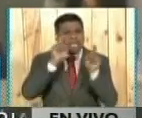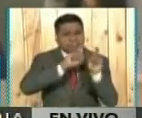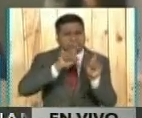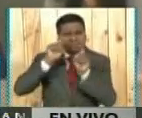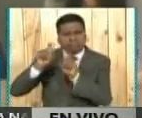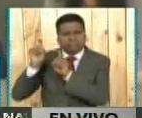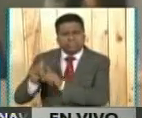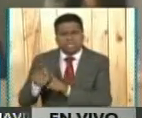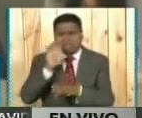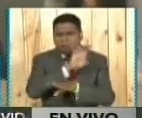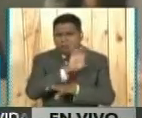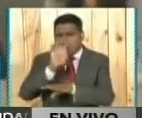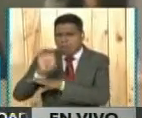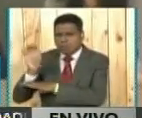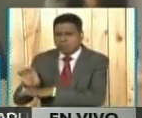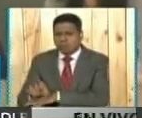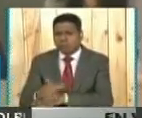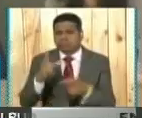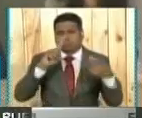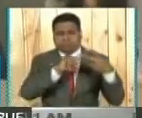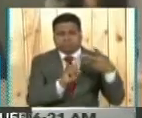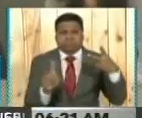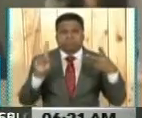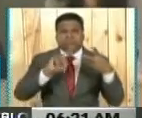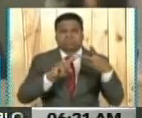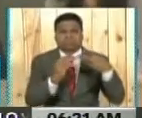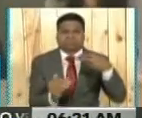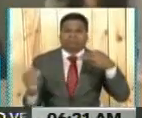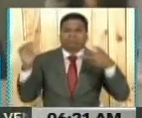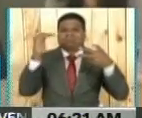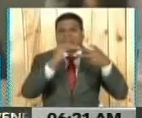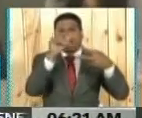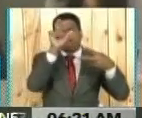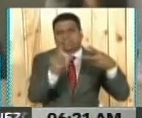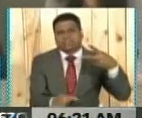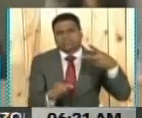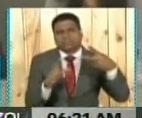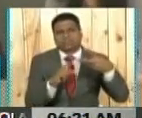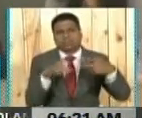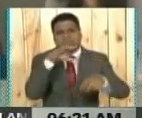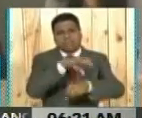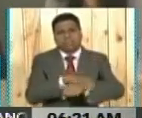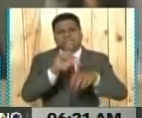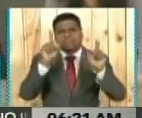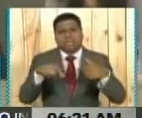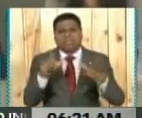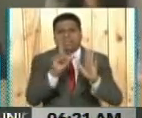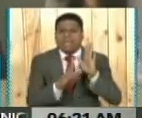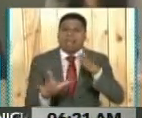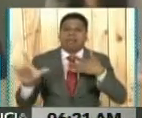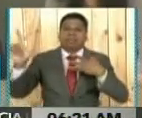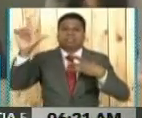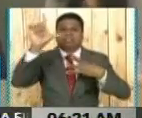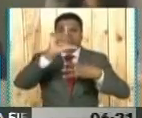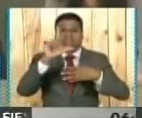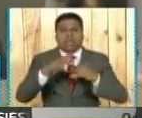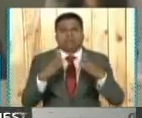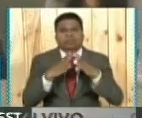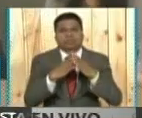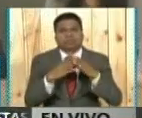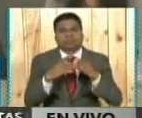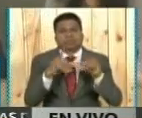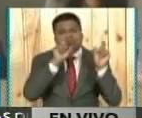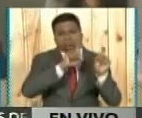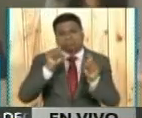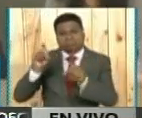asistenciales, técnicos superiores universitarios en penitenciarismo y licenciados en ciencias penitenciarias.